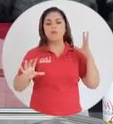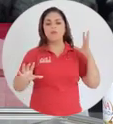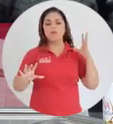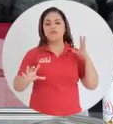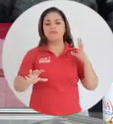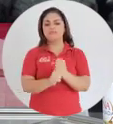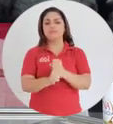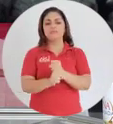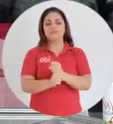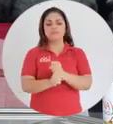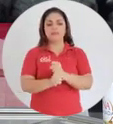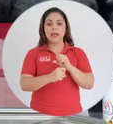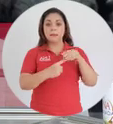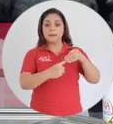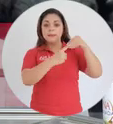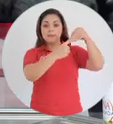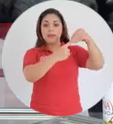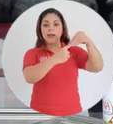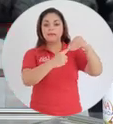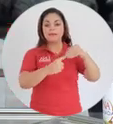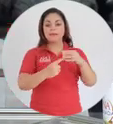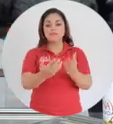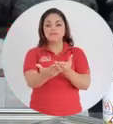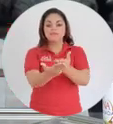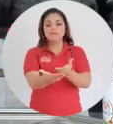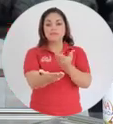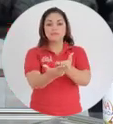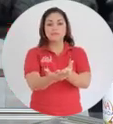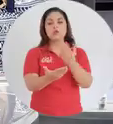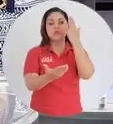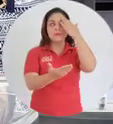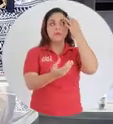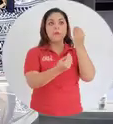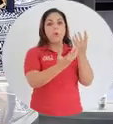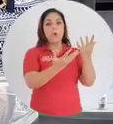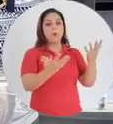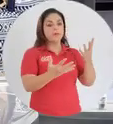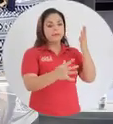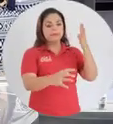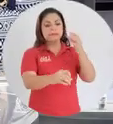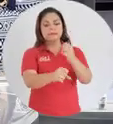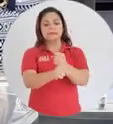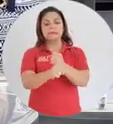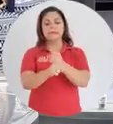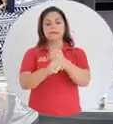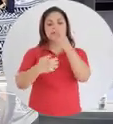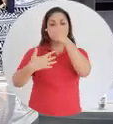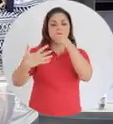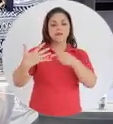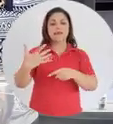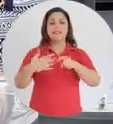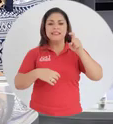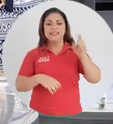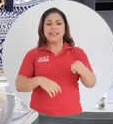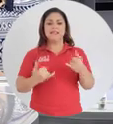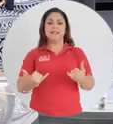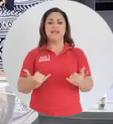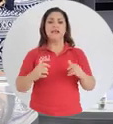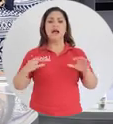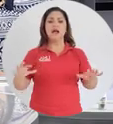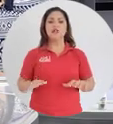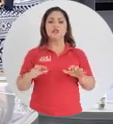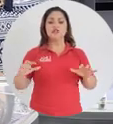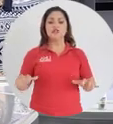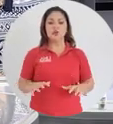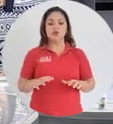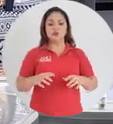porque me imagino que fueron muchos, son los principales aportes del Congreso en aras de empezar a tomar acciones